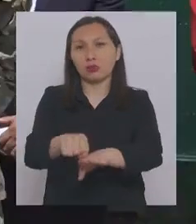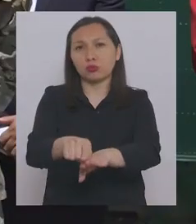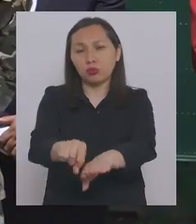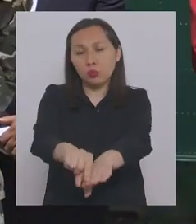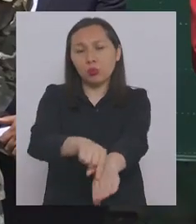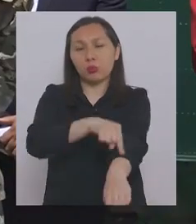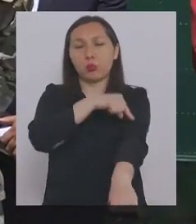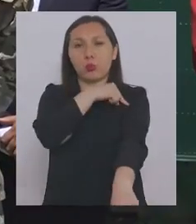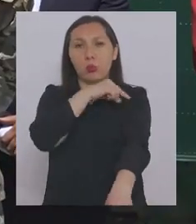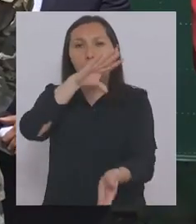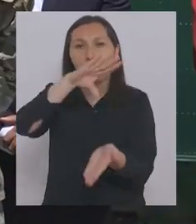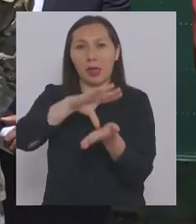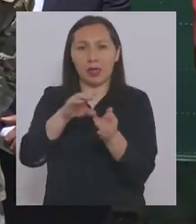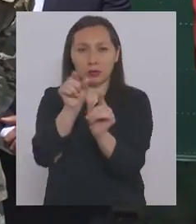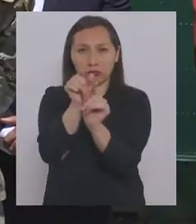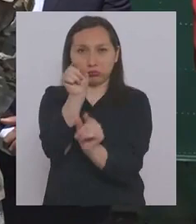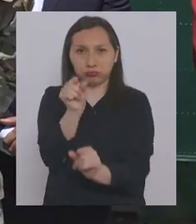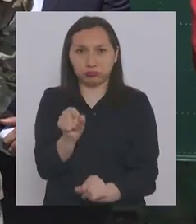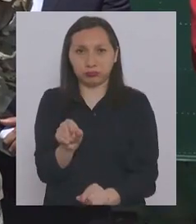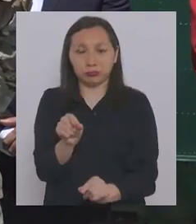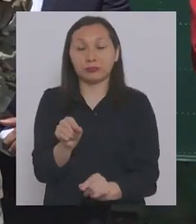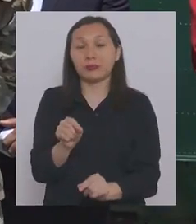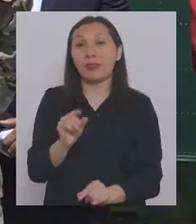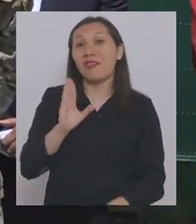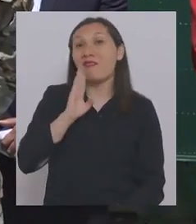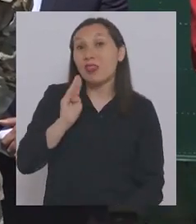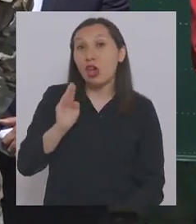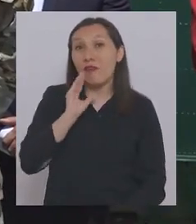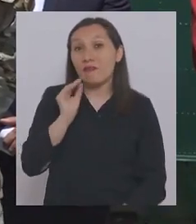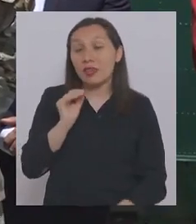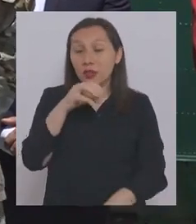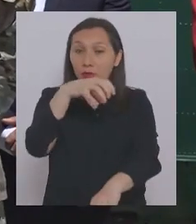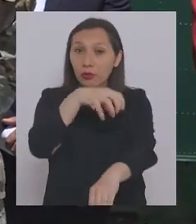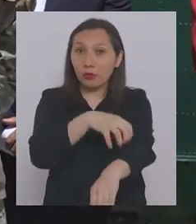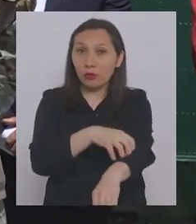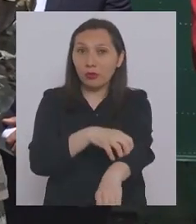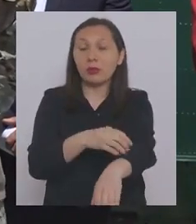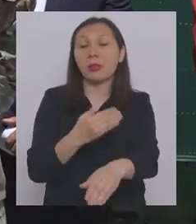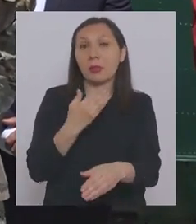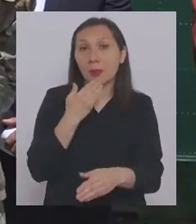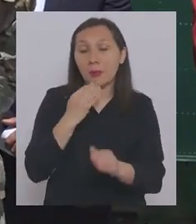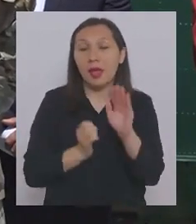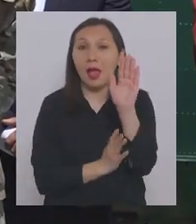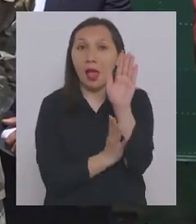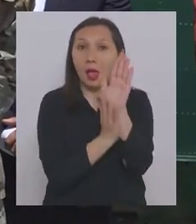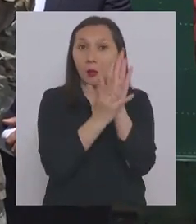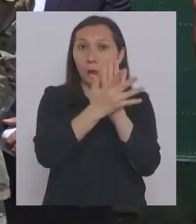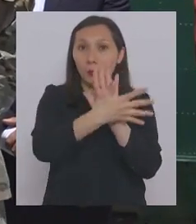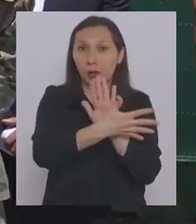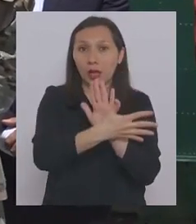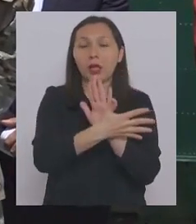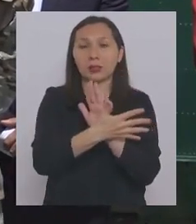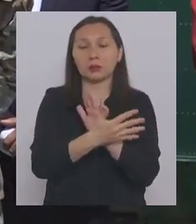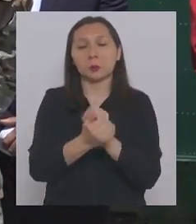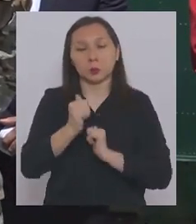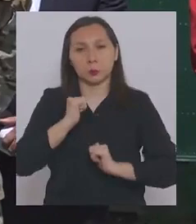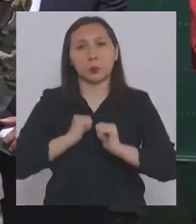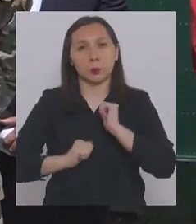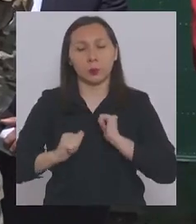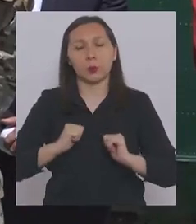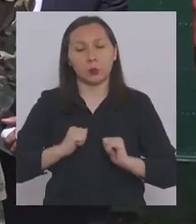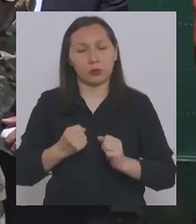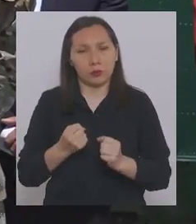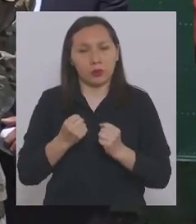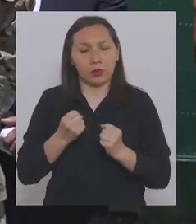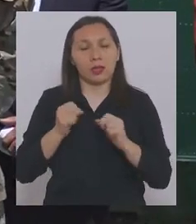de nuestro país. La región del Biobío y la región de la Araucanía han sufrido